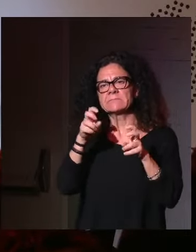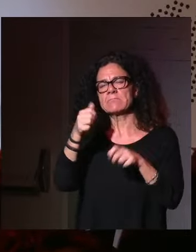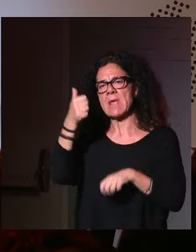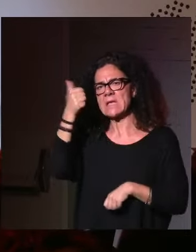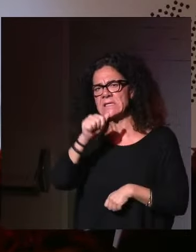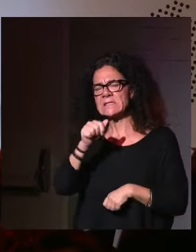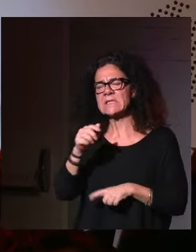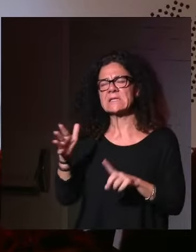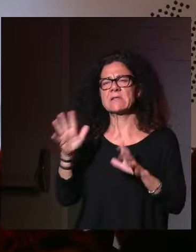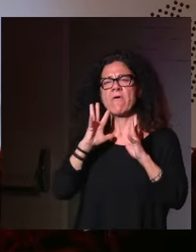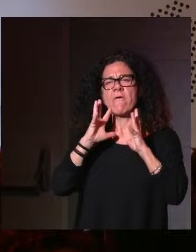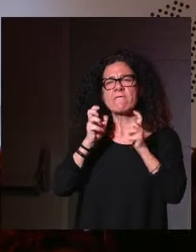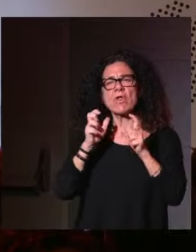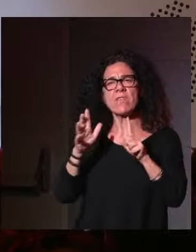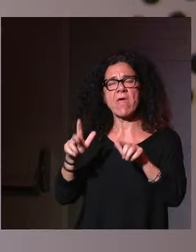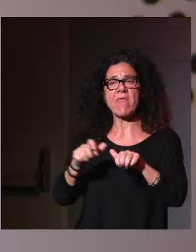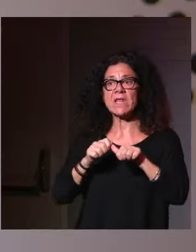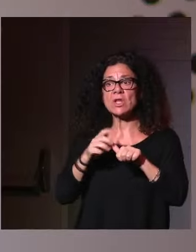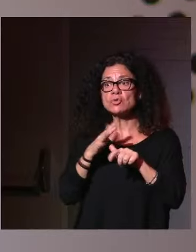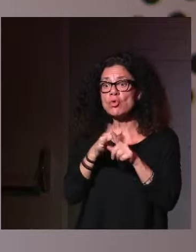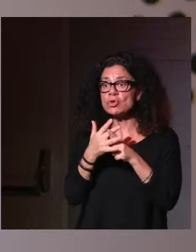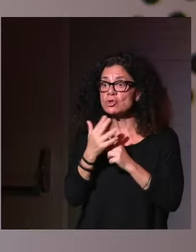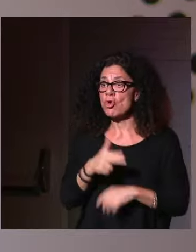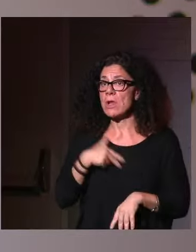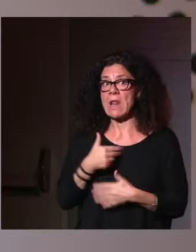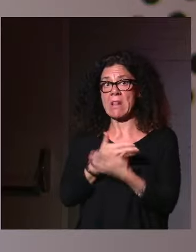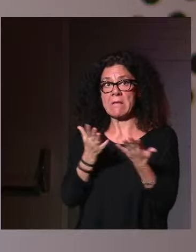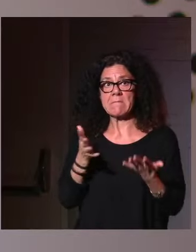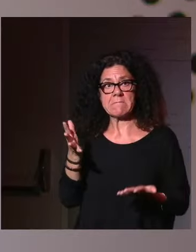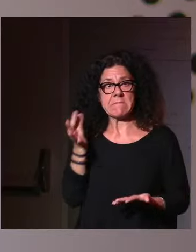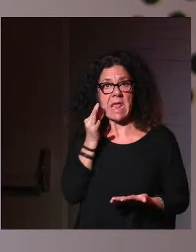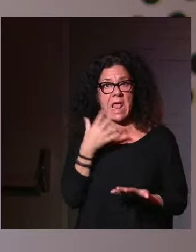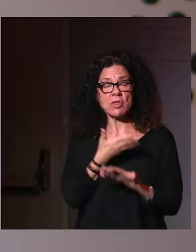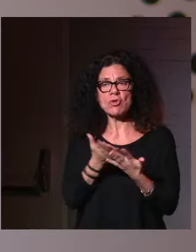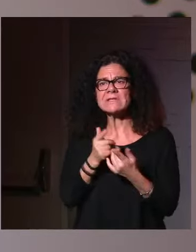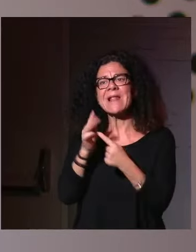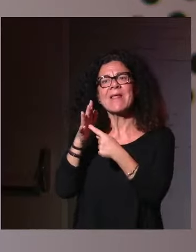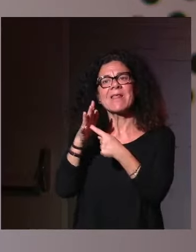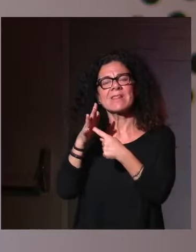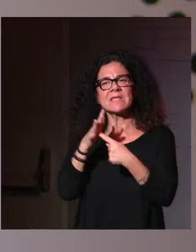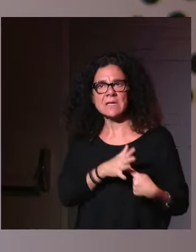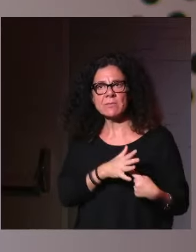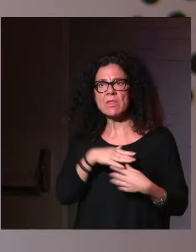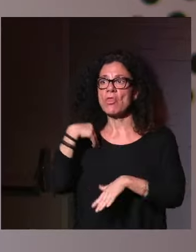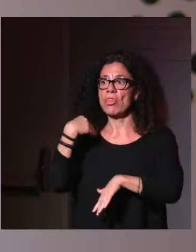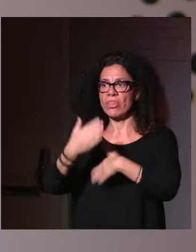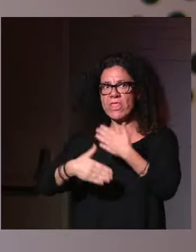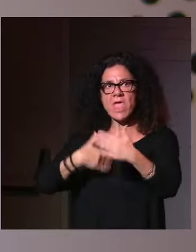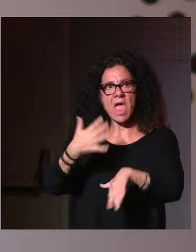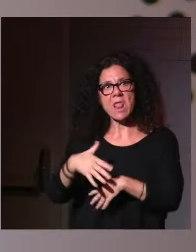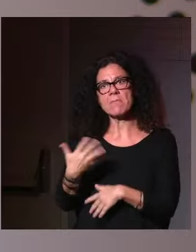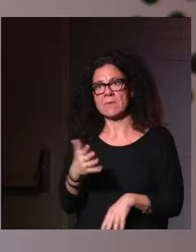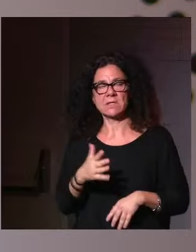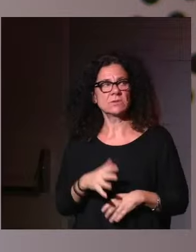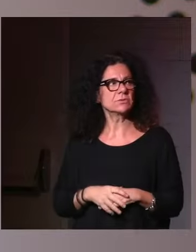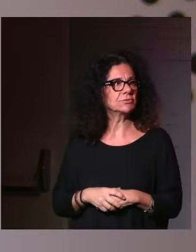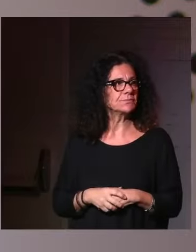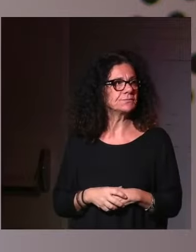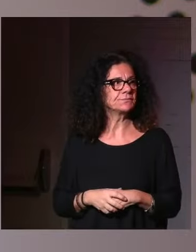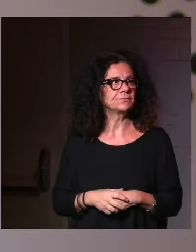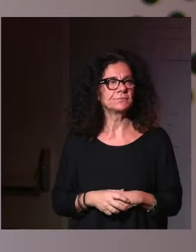de género que ese es un contexto general para para todas no de la discriminación diaria no más o menos